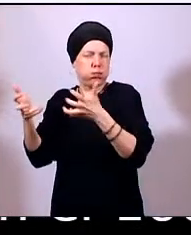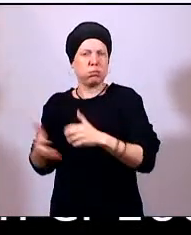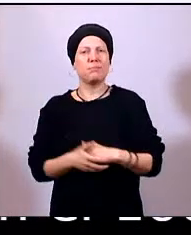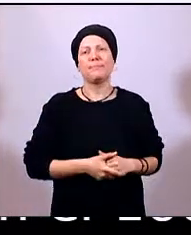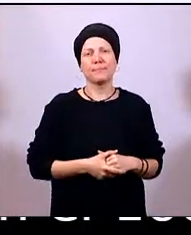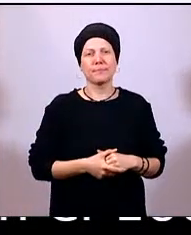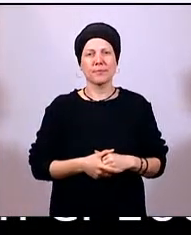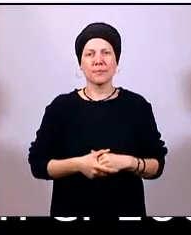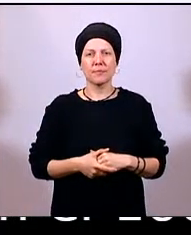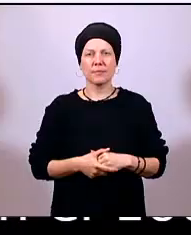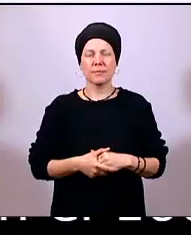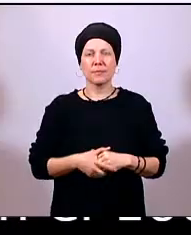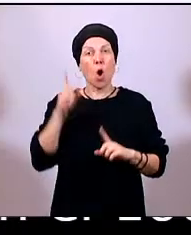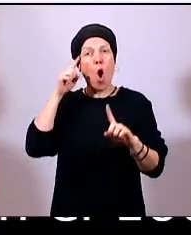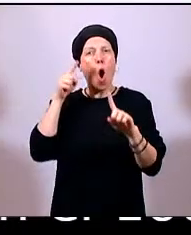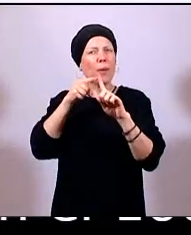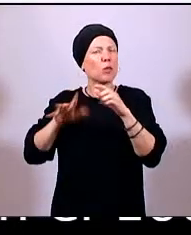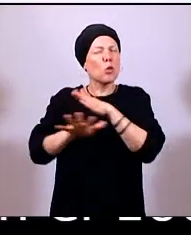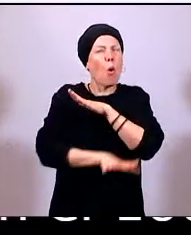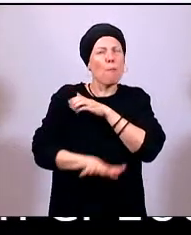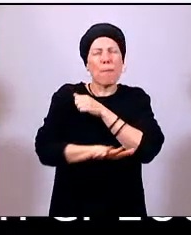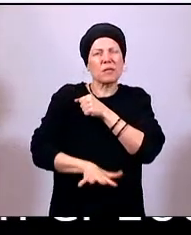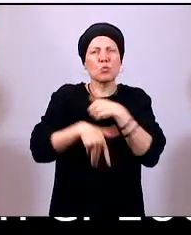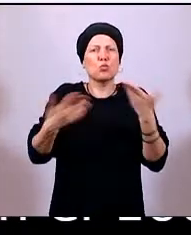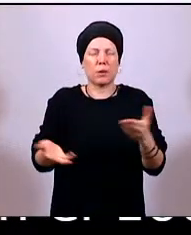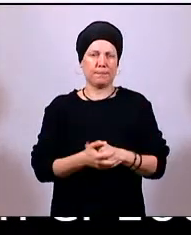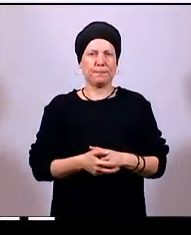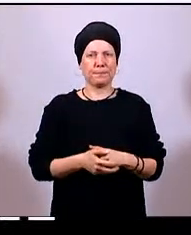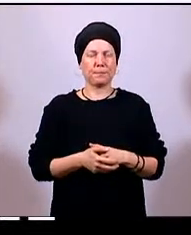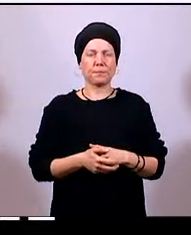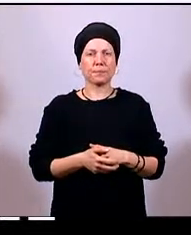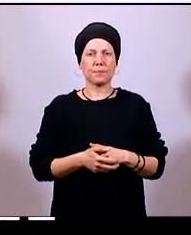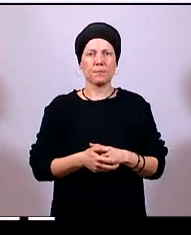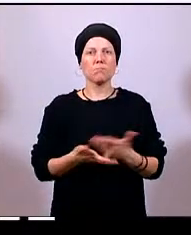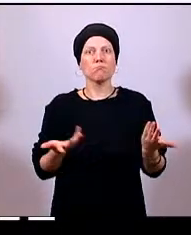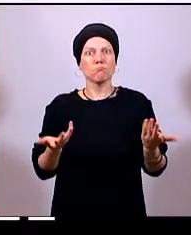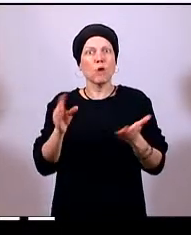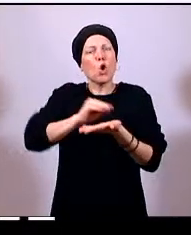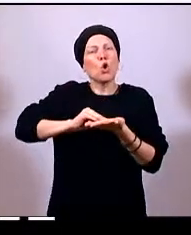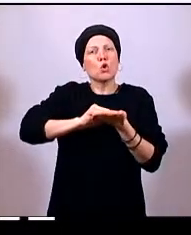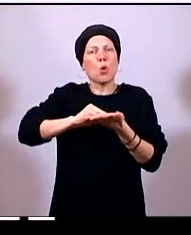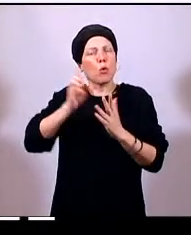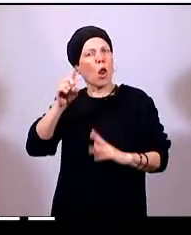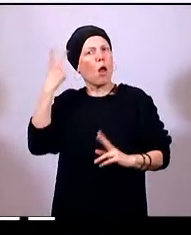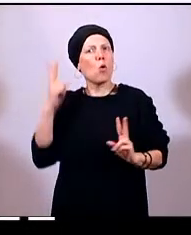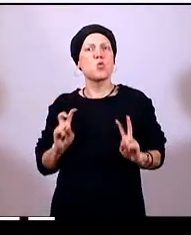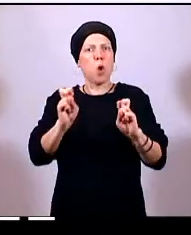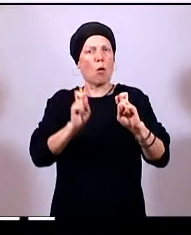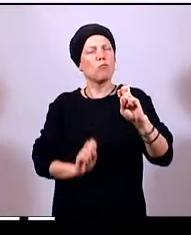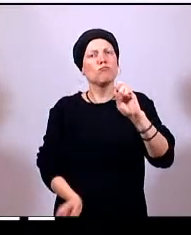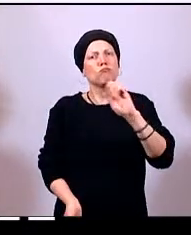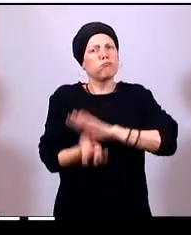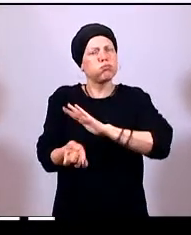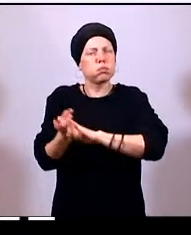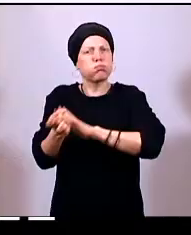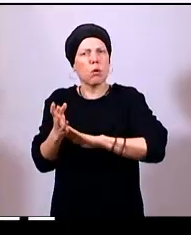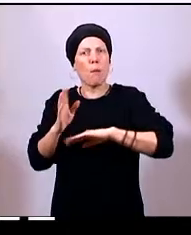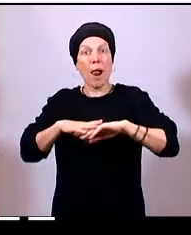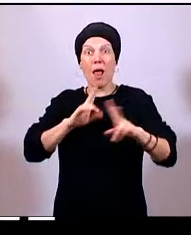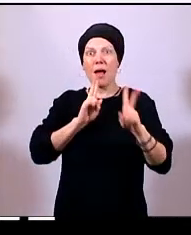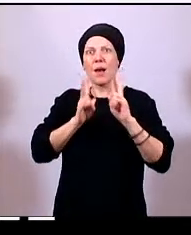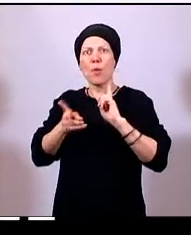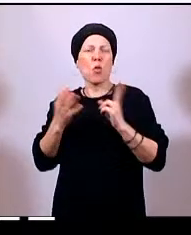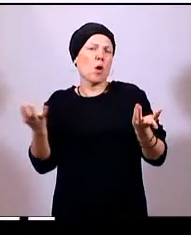ayudas. El objetivo fundamental del programa es desarrollar soluciones innovadoras que respondan a necesidades